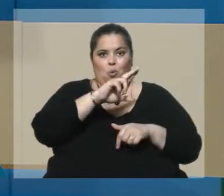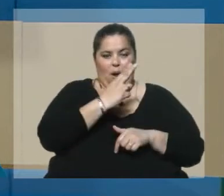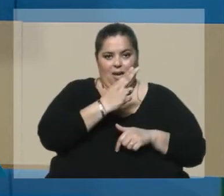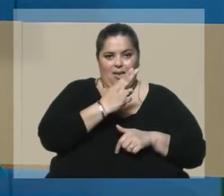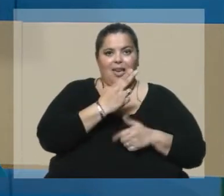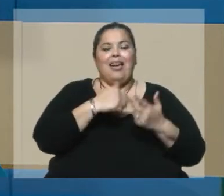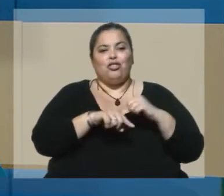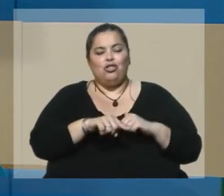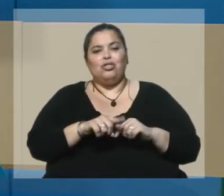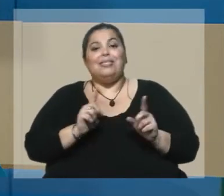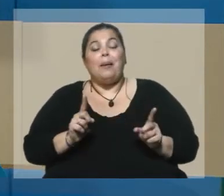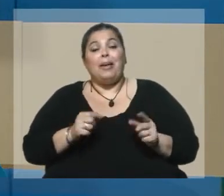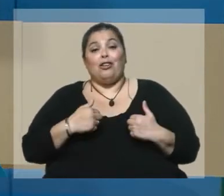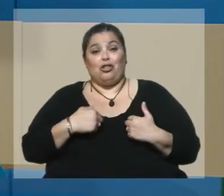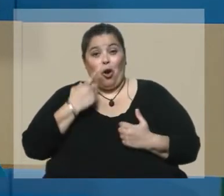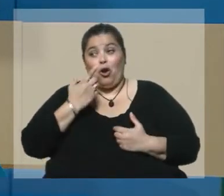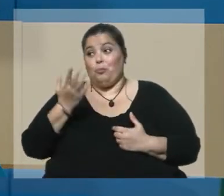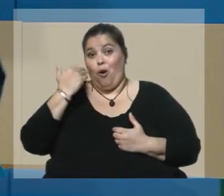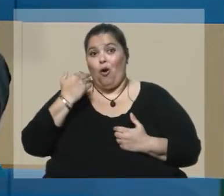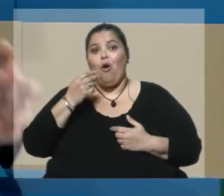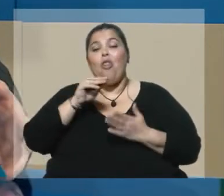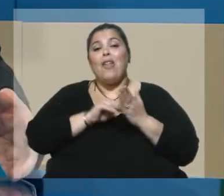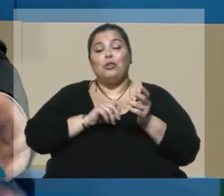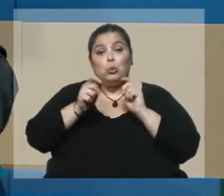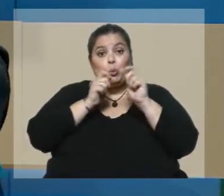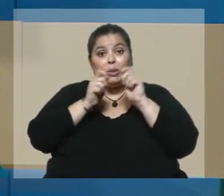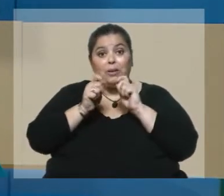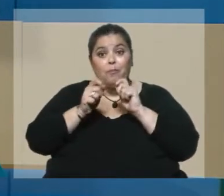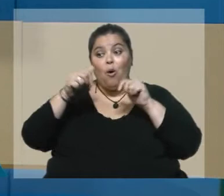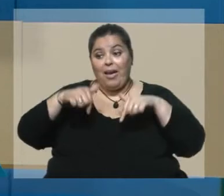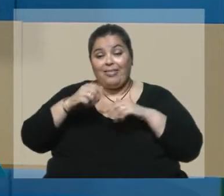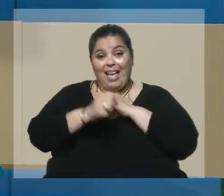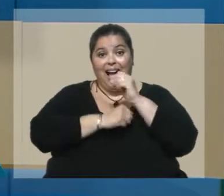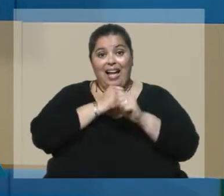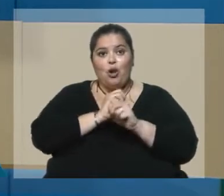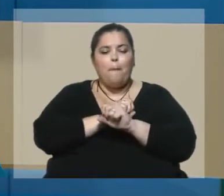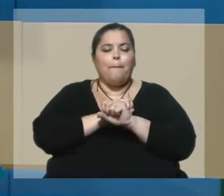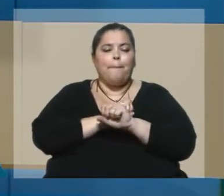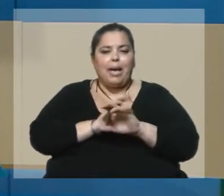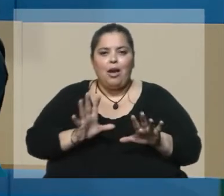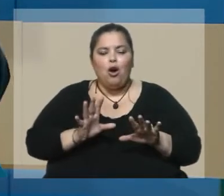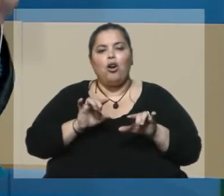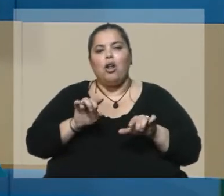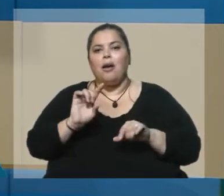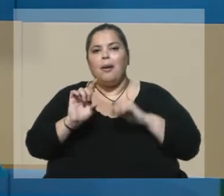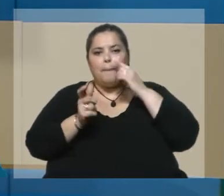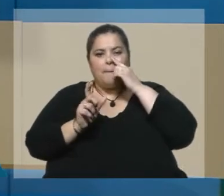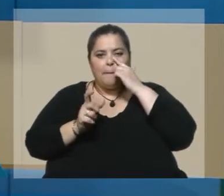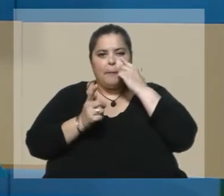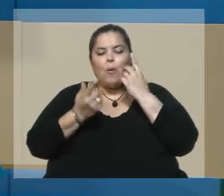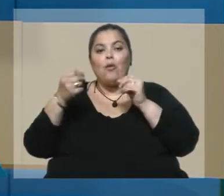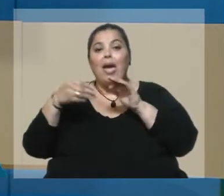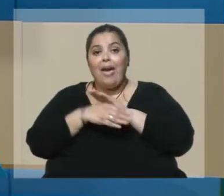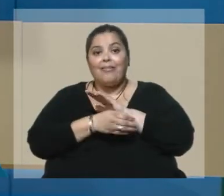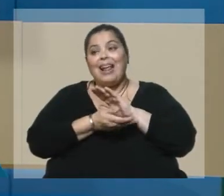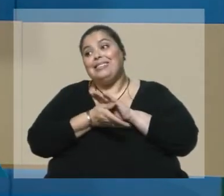y En definitiva conocimos Hace unos días los datos de turismo el tercer trimestre de este año fue de los peores en términos de ese saldo entre lo que entra por